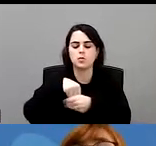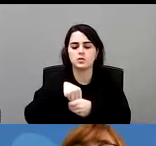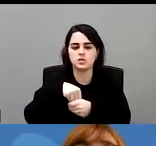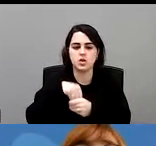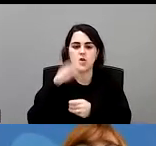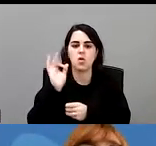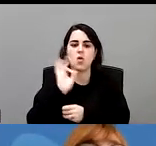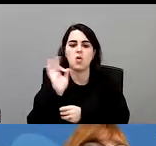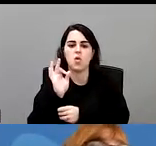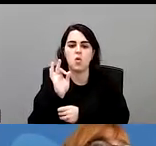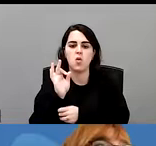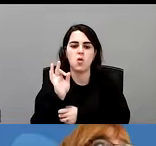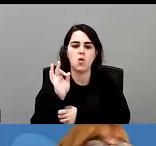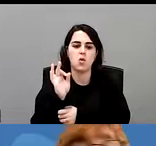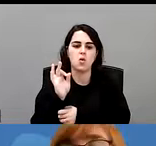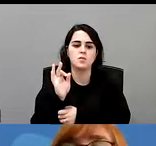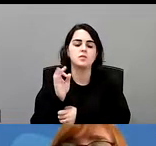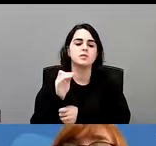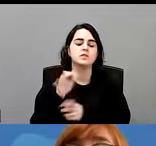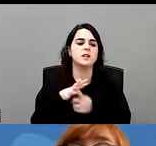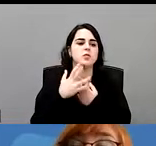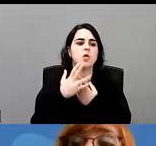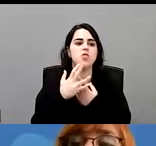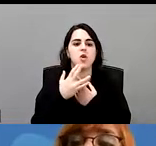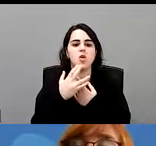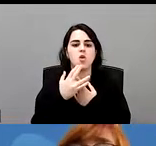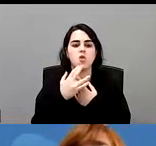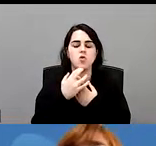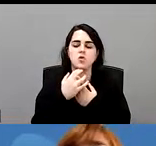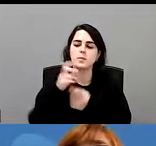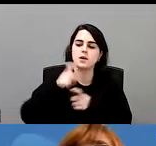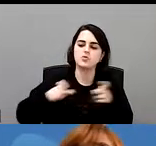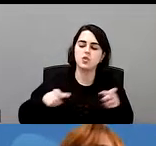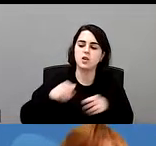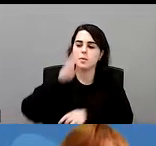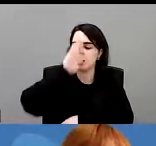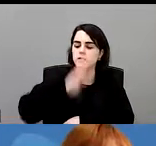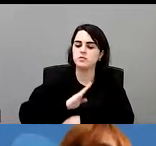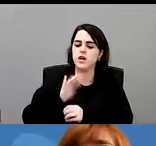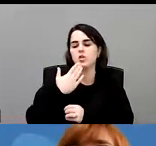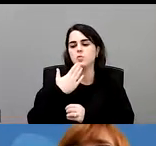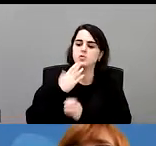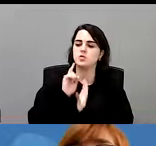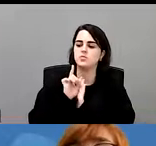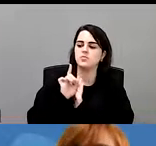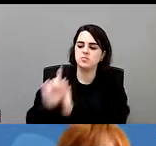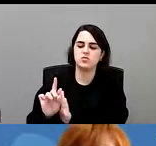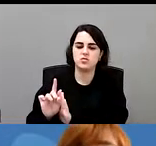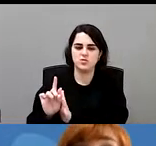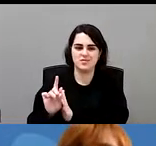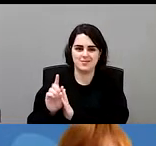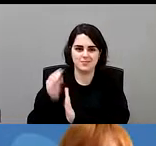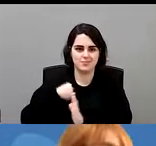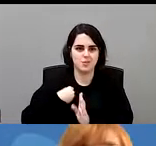ocasiones una situación por la que se excluye a las personas con parálisis cerebral usuarias de